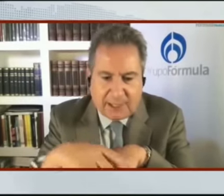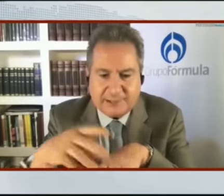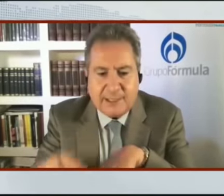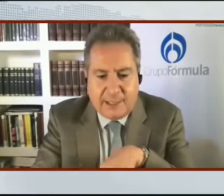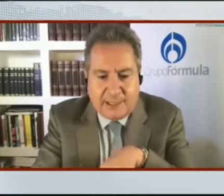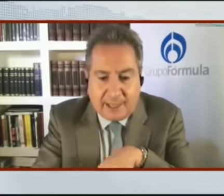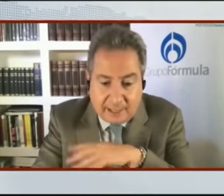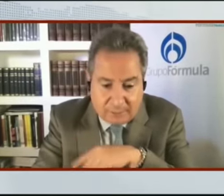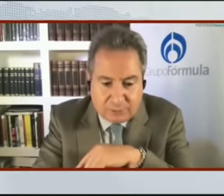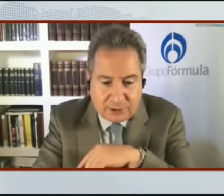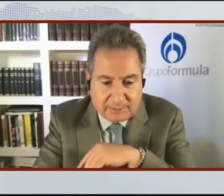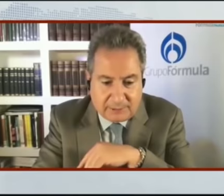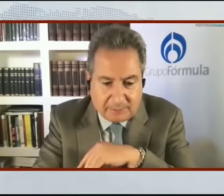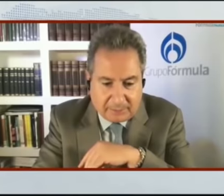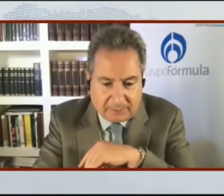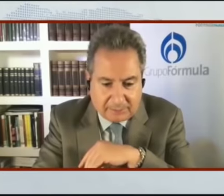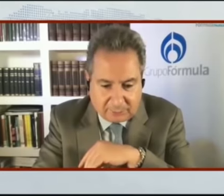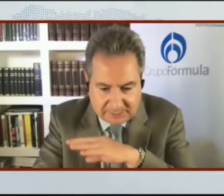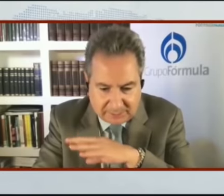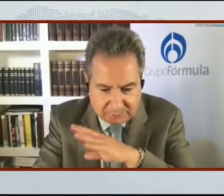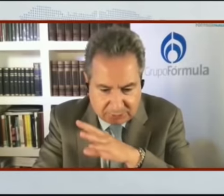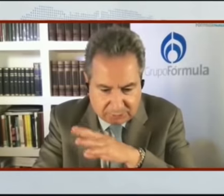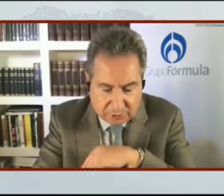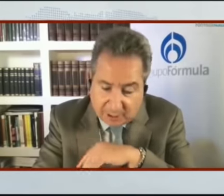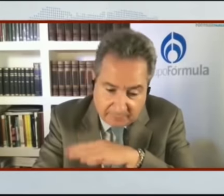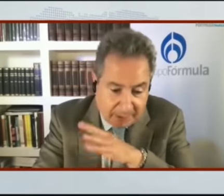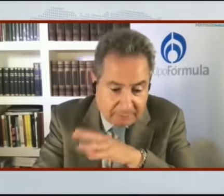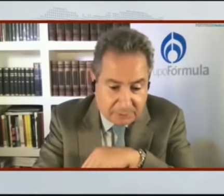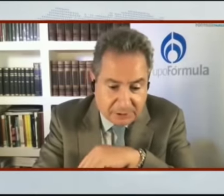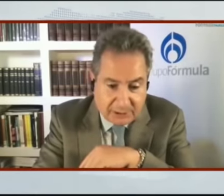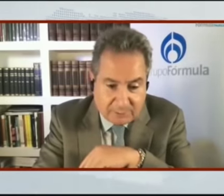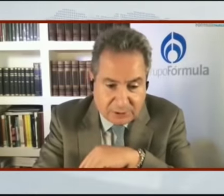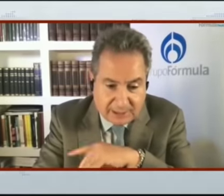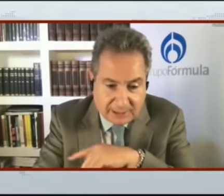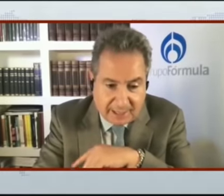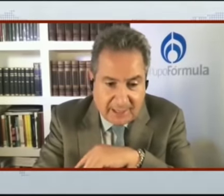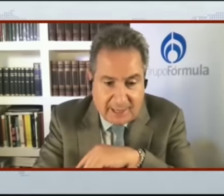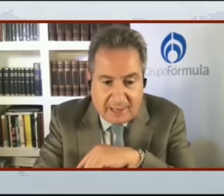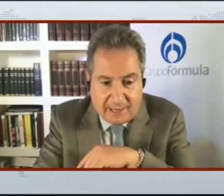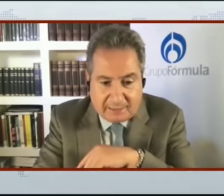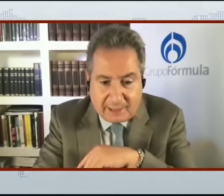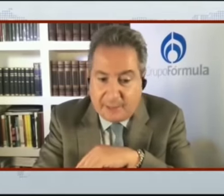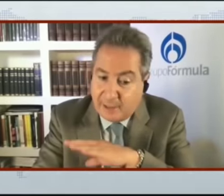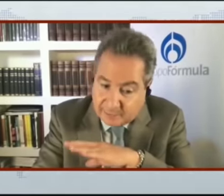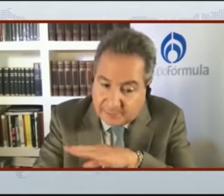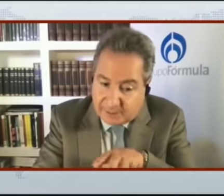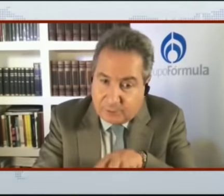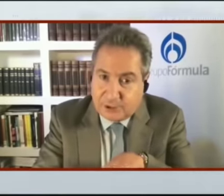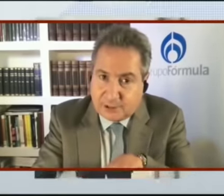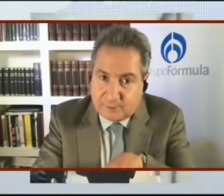en las tribunales. El INAI anuncia también que prepara controversia constitucional, y bueno, pues seguiremos de cerca el